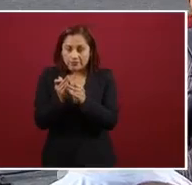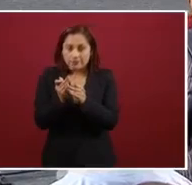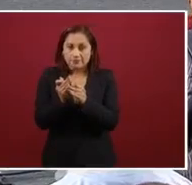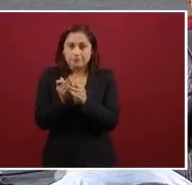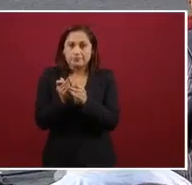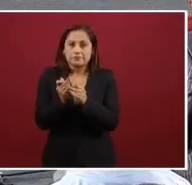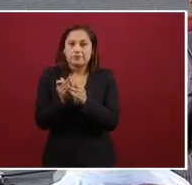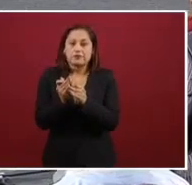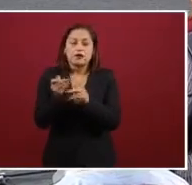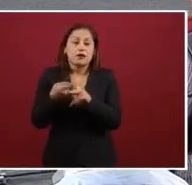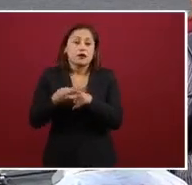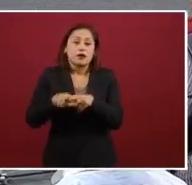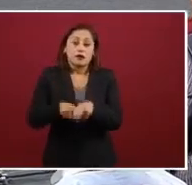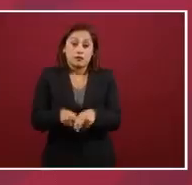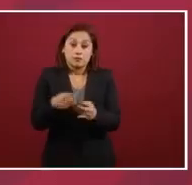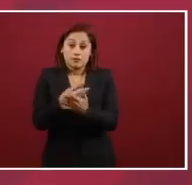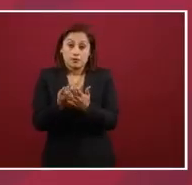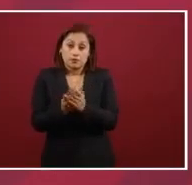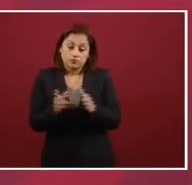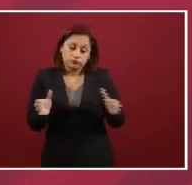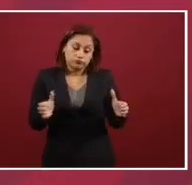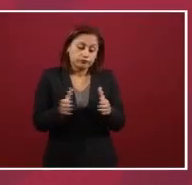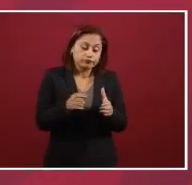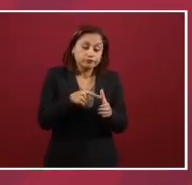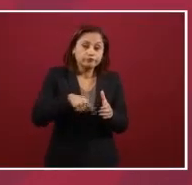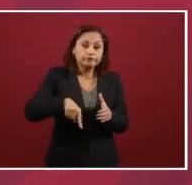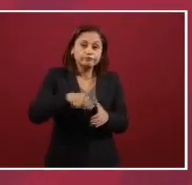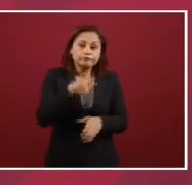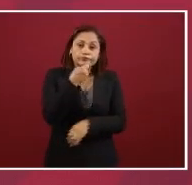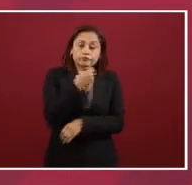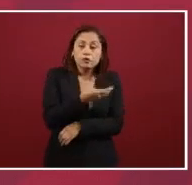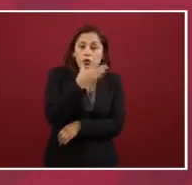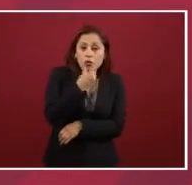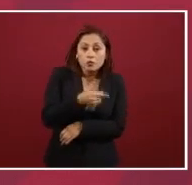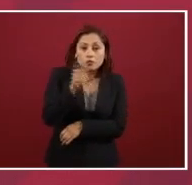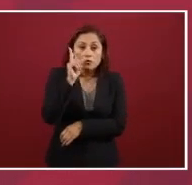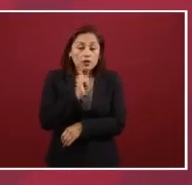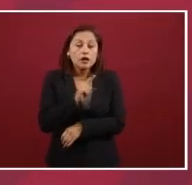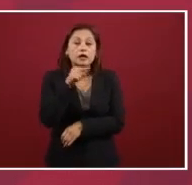es niñas y niños, pobres, todos.